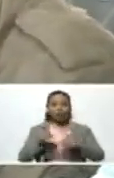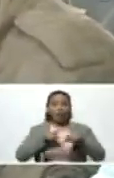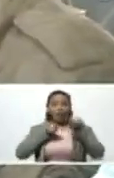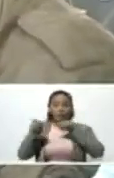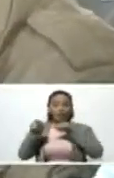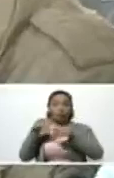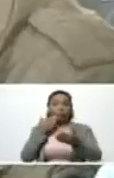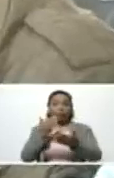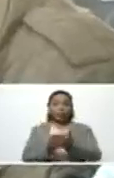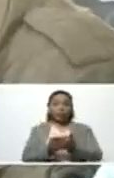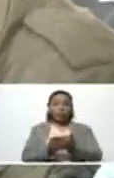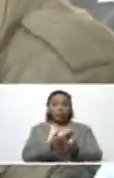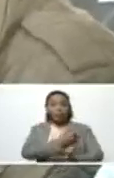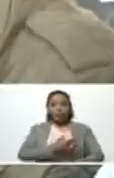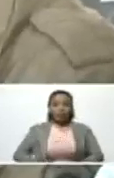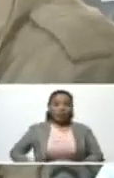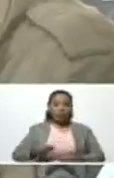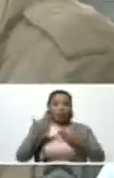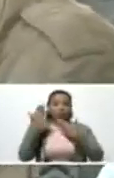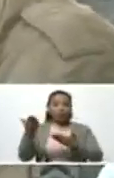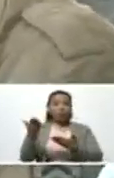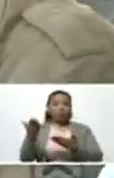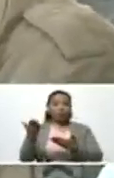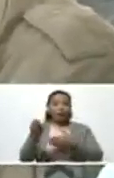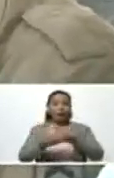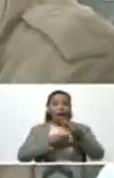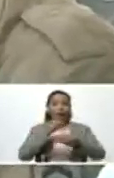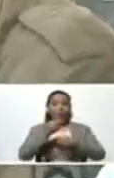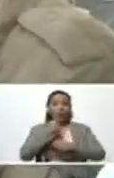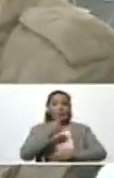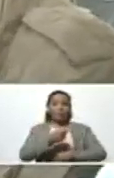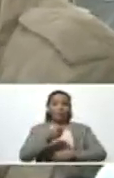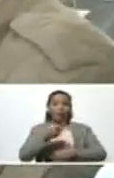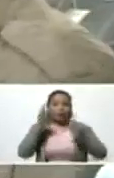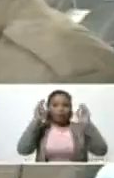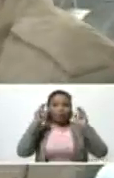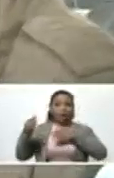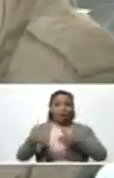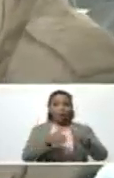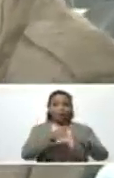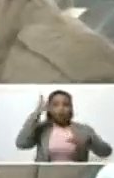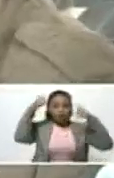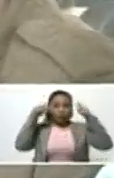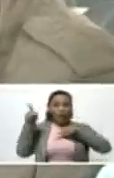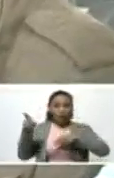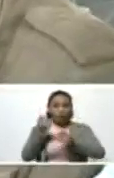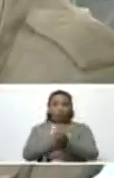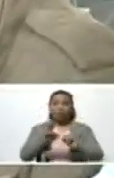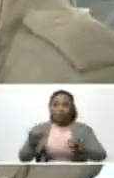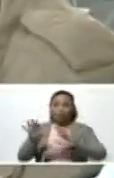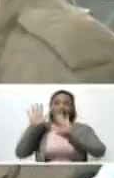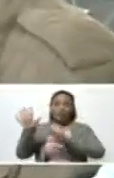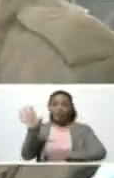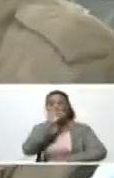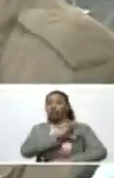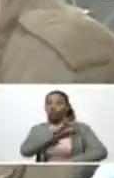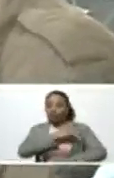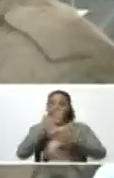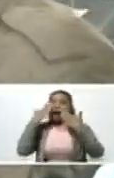nos permite, presidente, y usted tomaba el tema del camino de Chávez, eso es independencia, eso es soberanía, eso